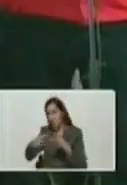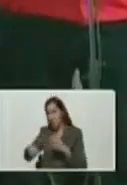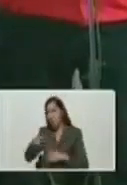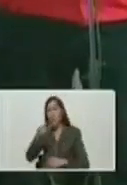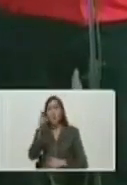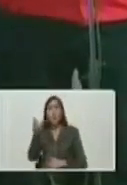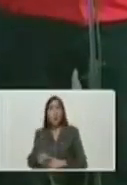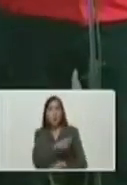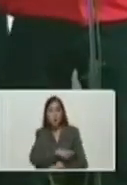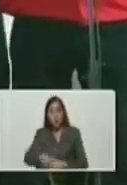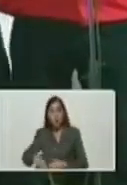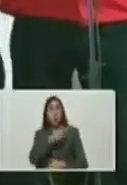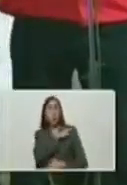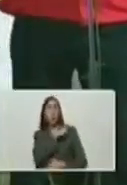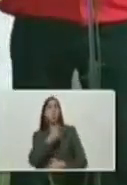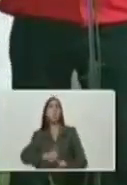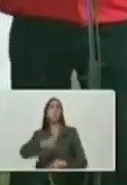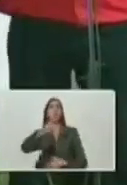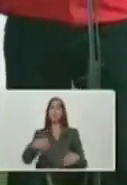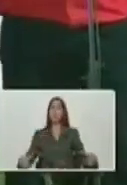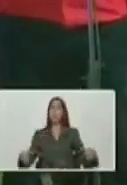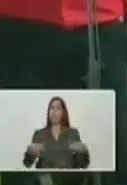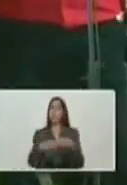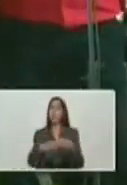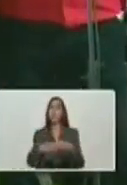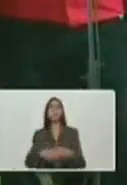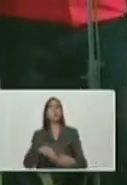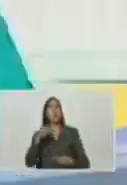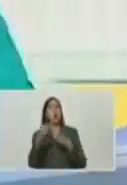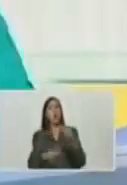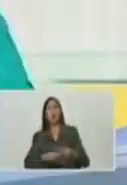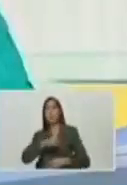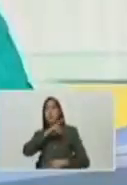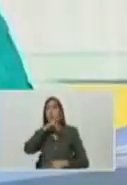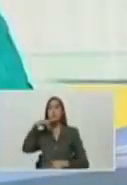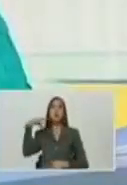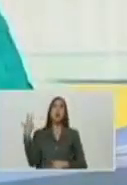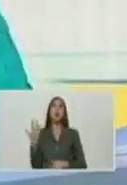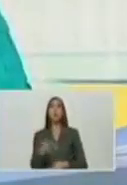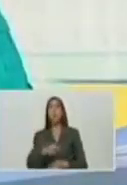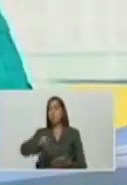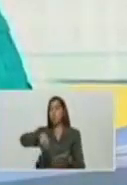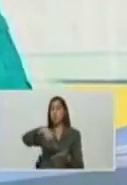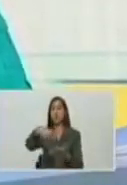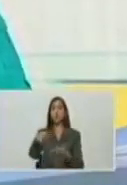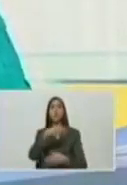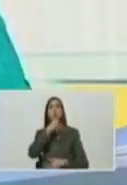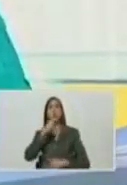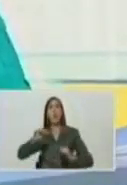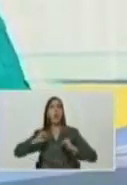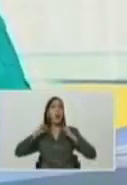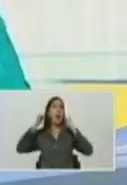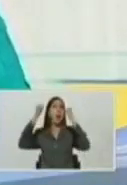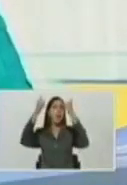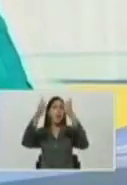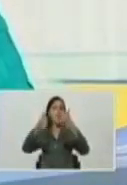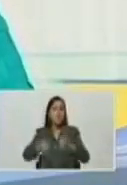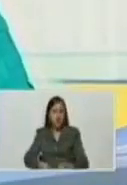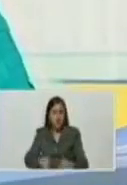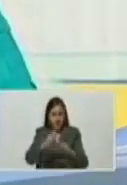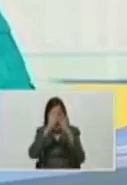¿ah? De la gaita, del sabor y de la Navidad. ¡Arranca la